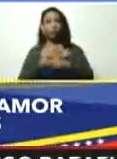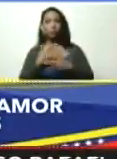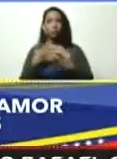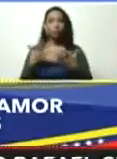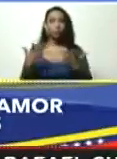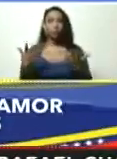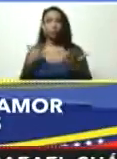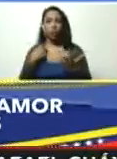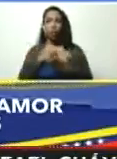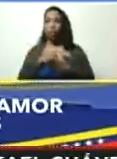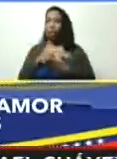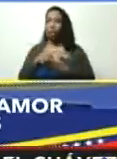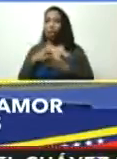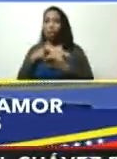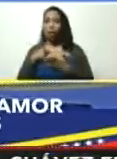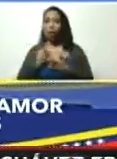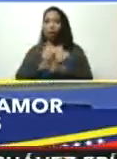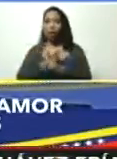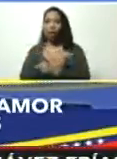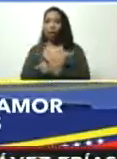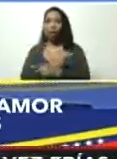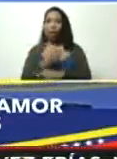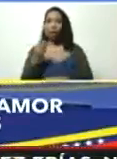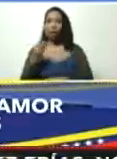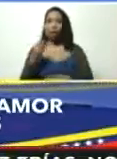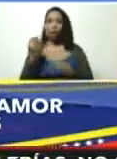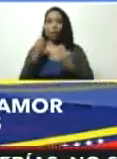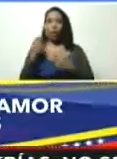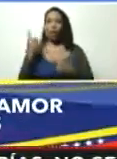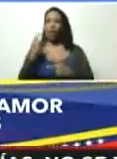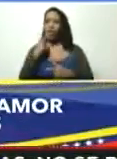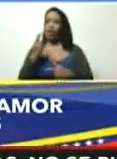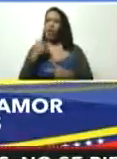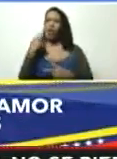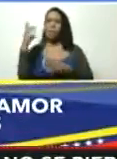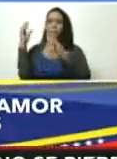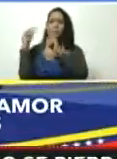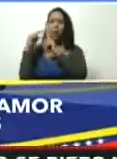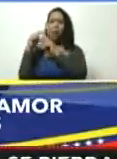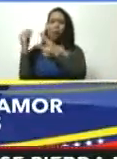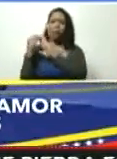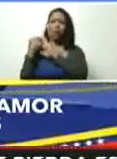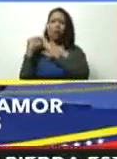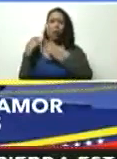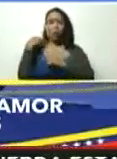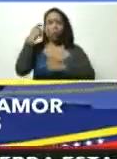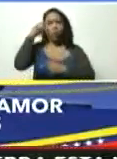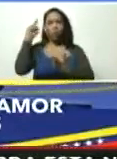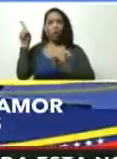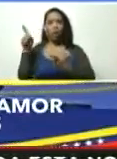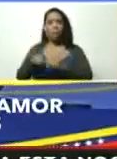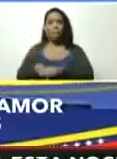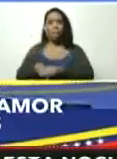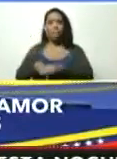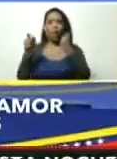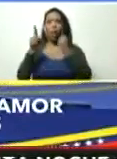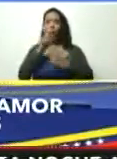tomando ni notas. Y más o menos algo dije que no recuerdo qué fue. Y en ese momento rompió el silencio